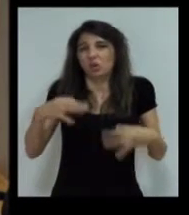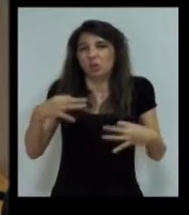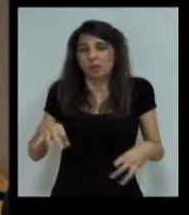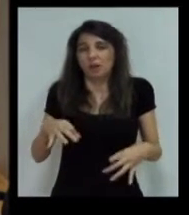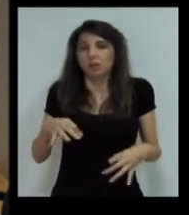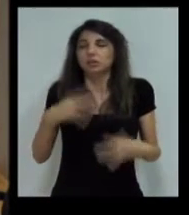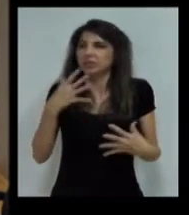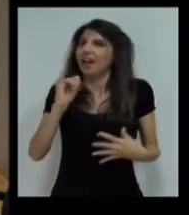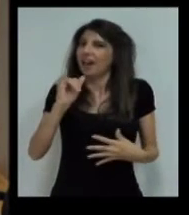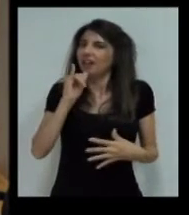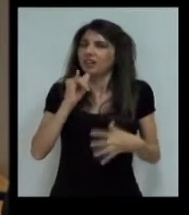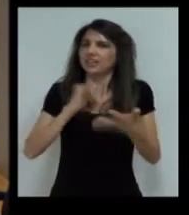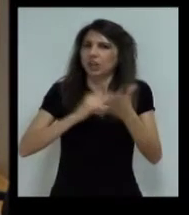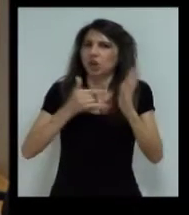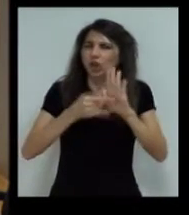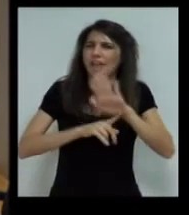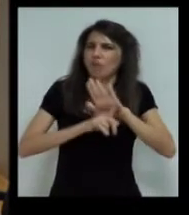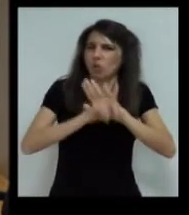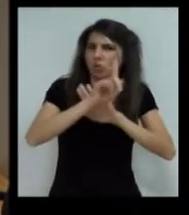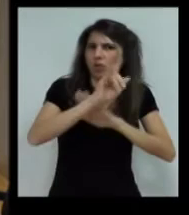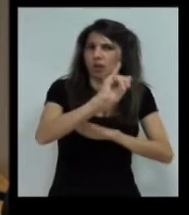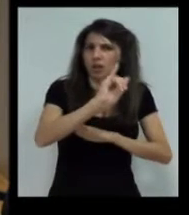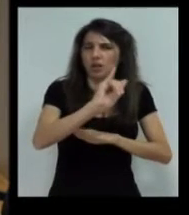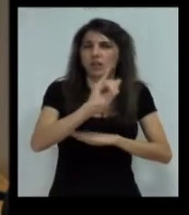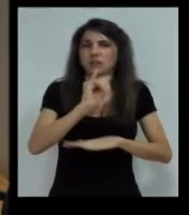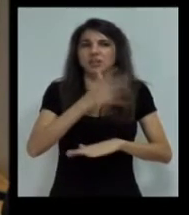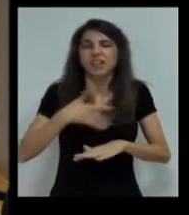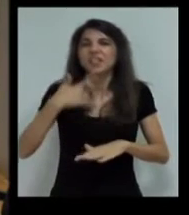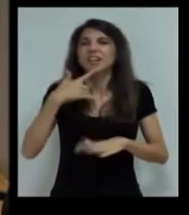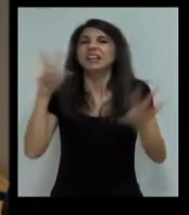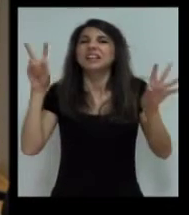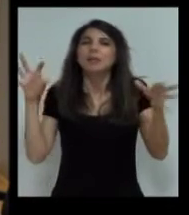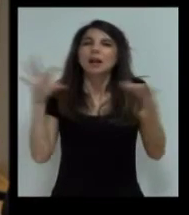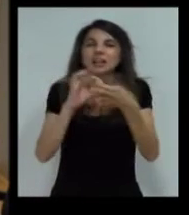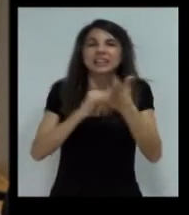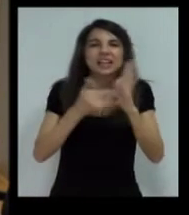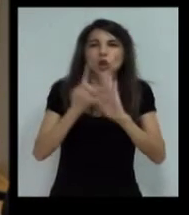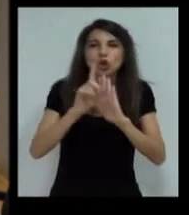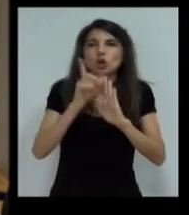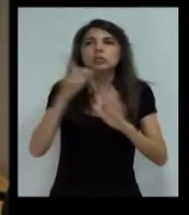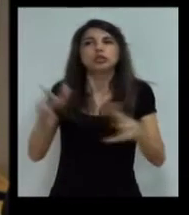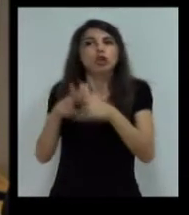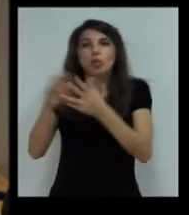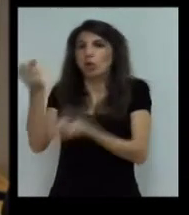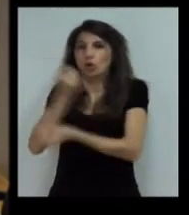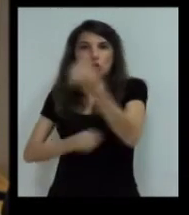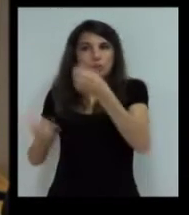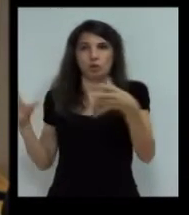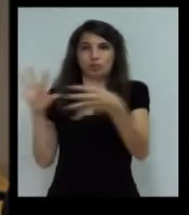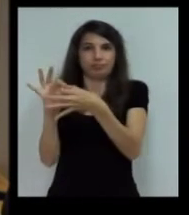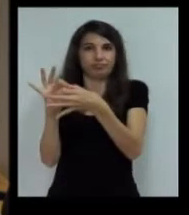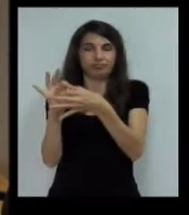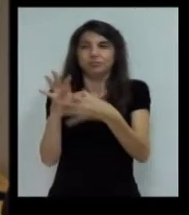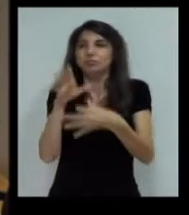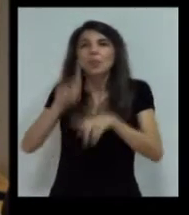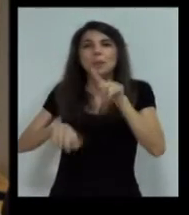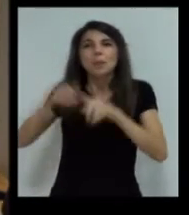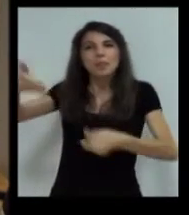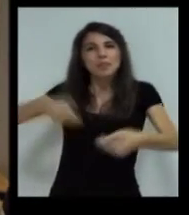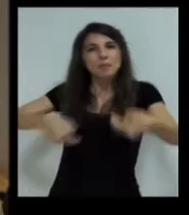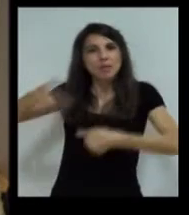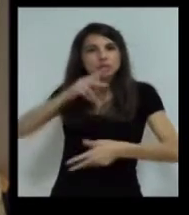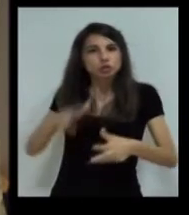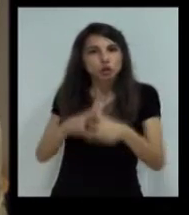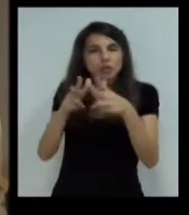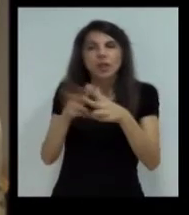evolución tecnológica, no es un fenómeno técnico, es un fenómeno socioeconómico, está liderado por la demanda social y